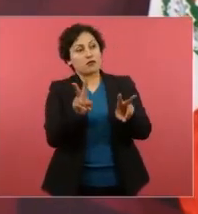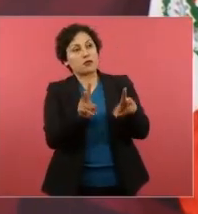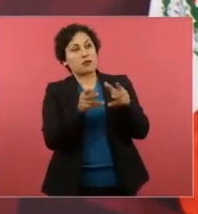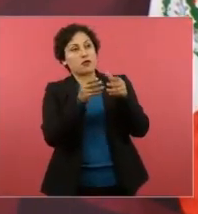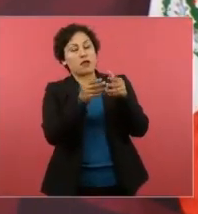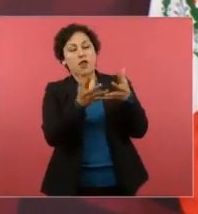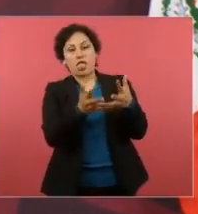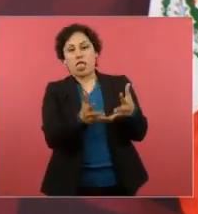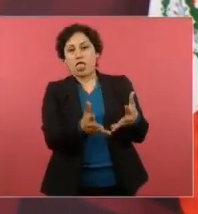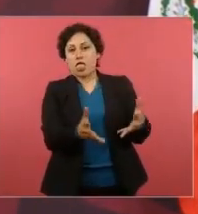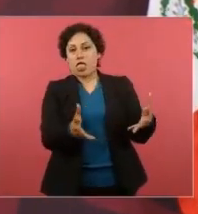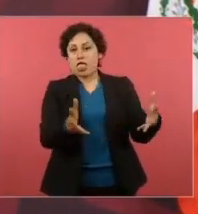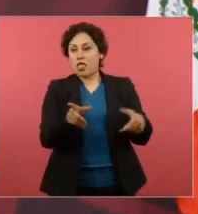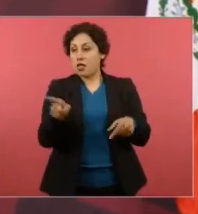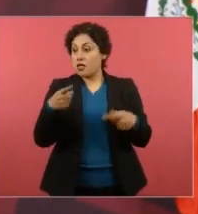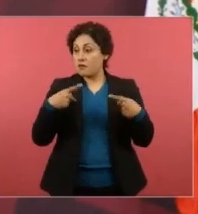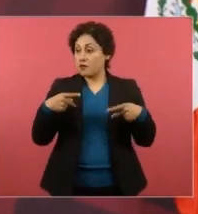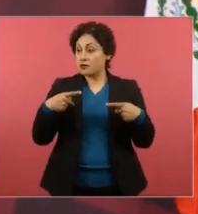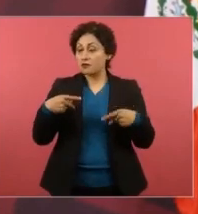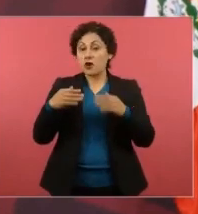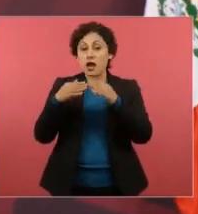ya sea